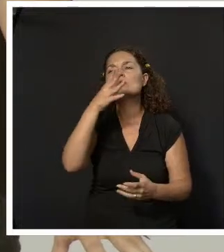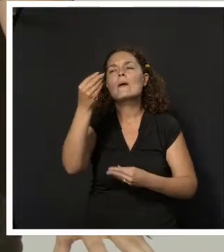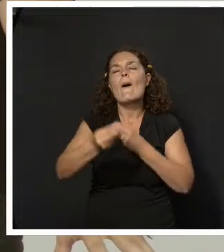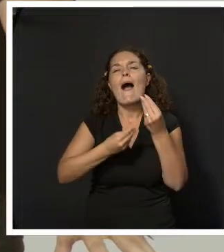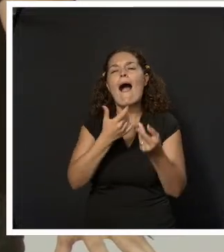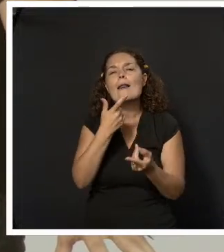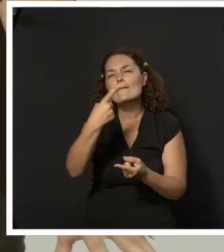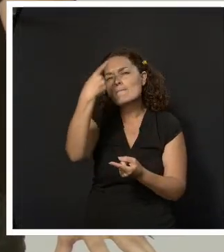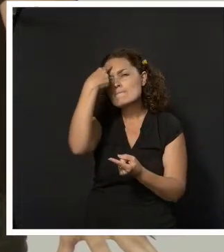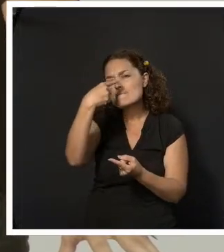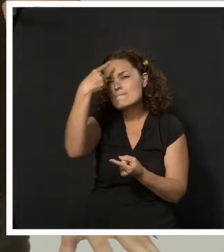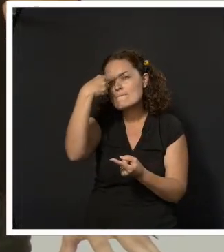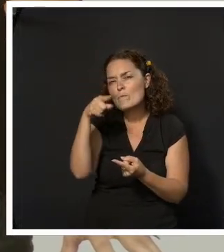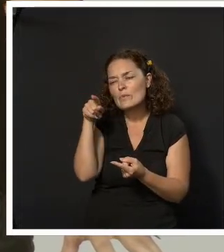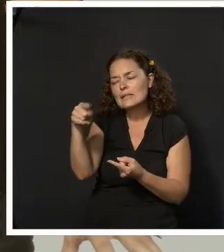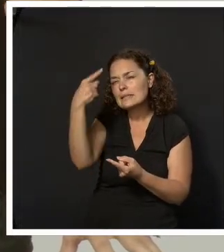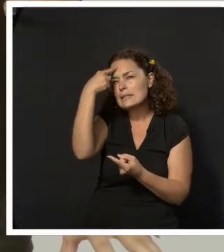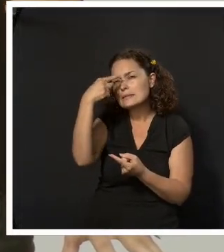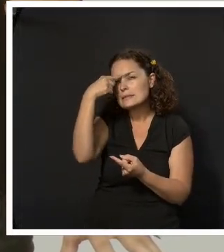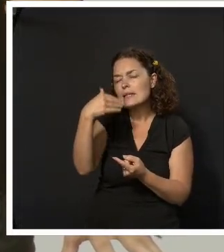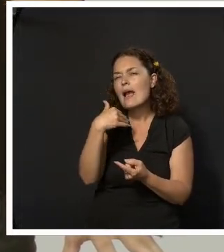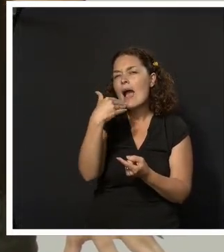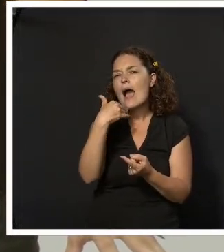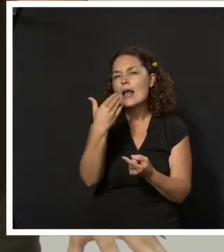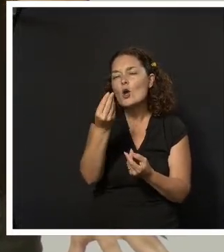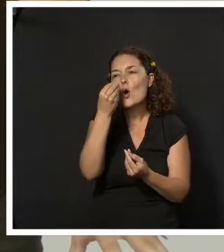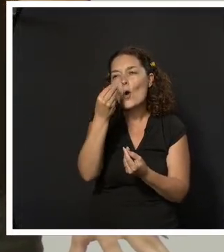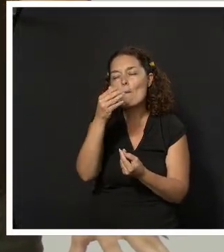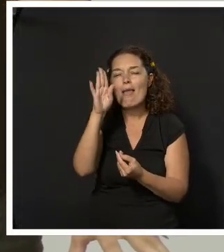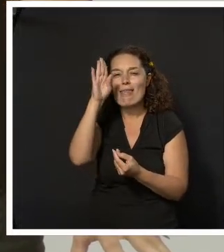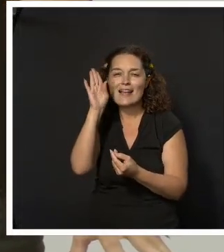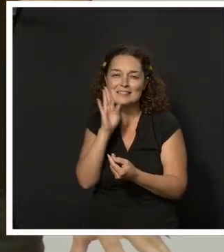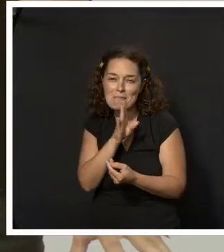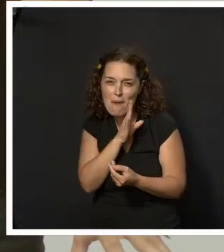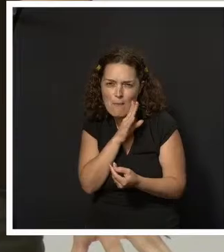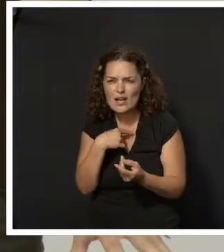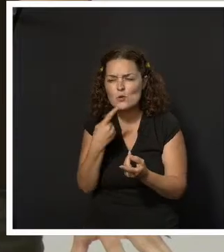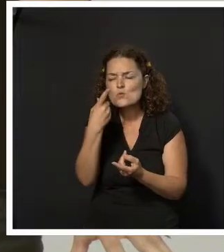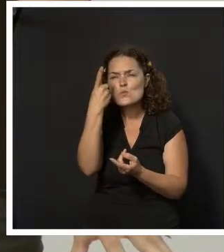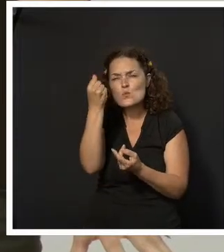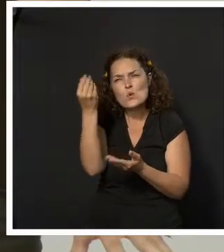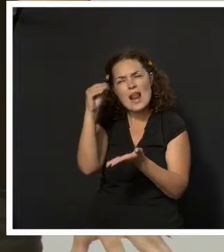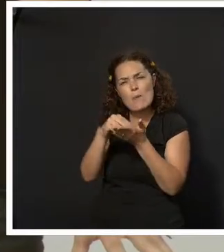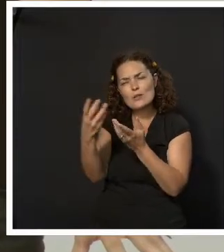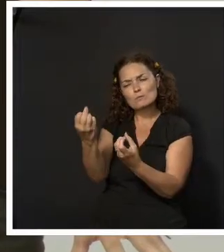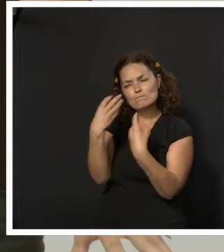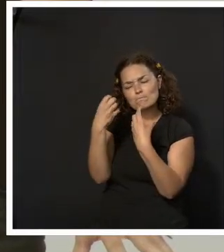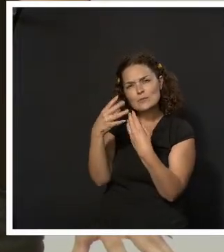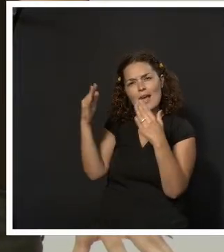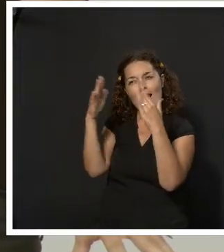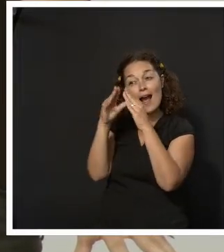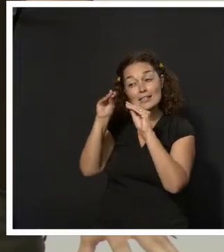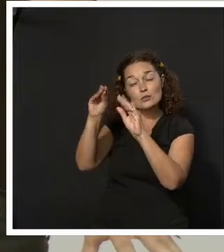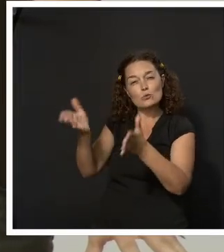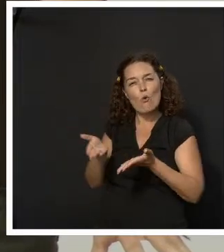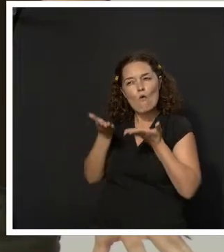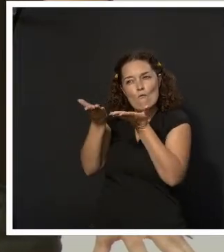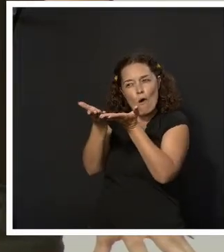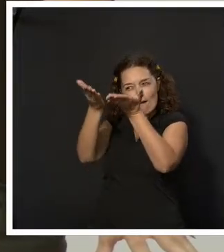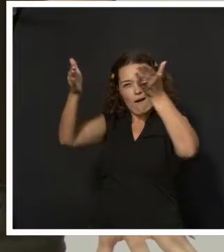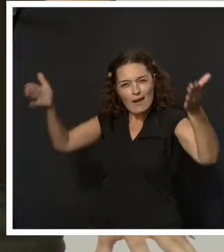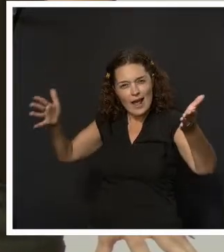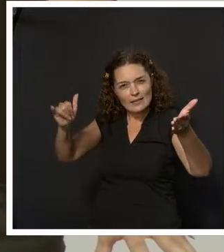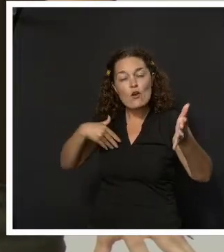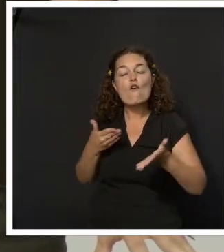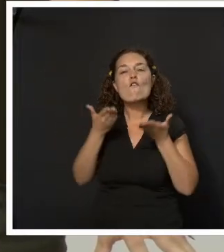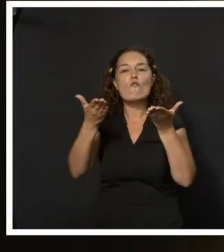algo que recordase que te recordase no las comidas a tu Anahí una vez falalándome a casa tenía des un horno grande no